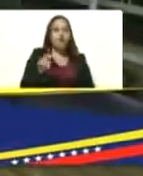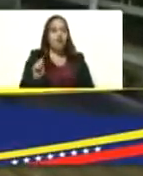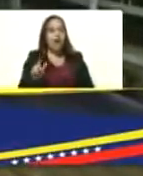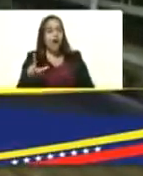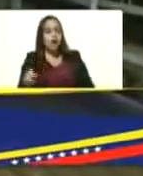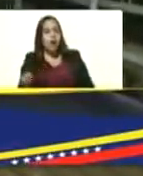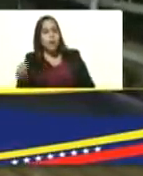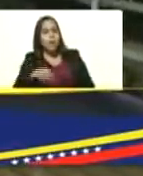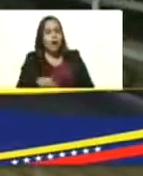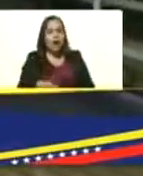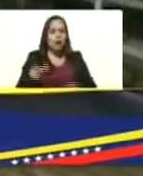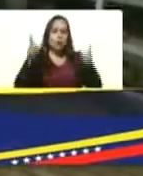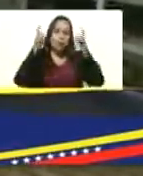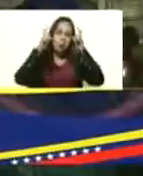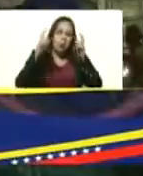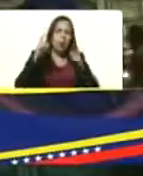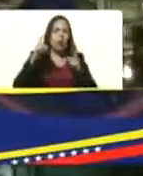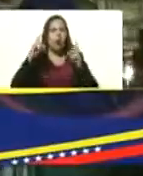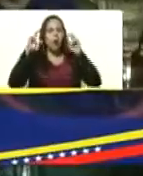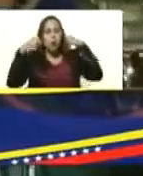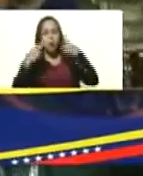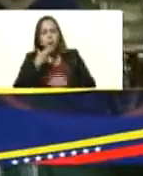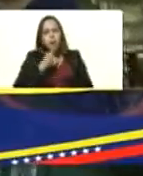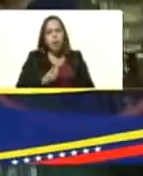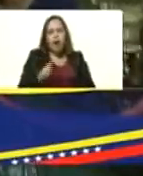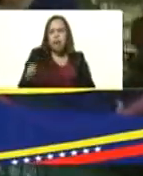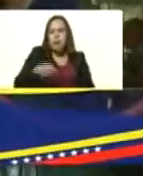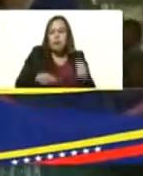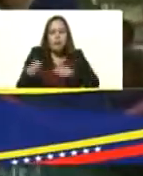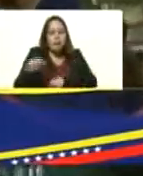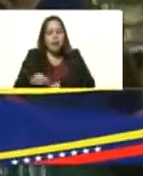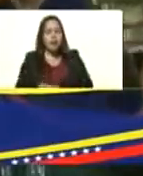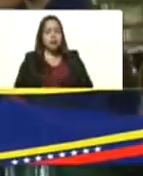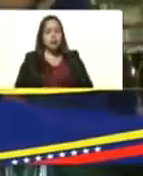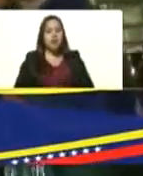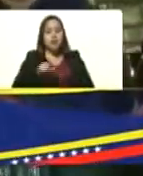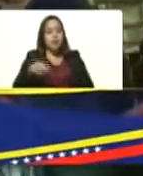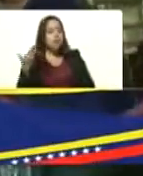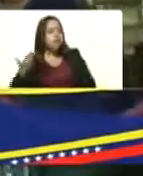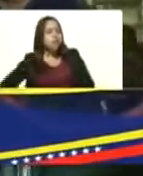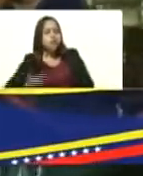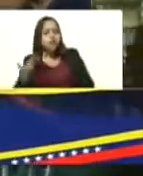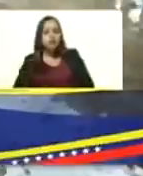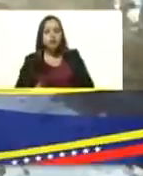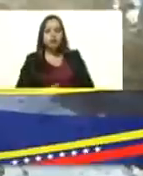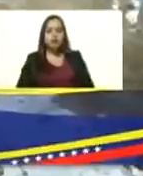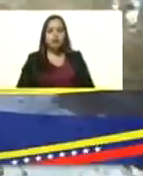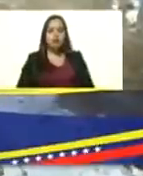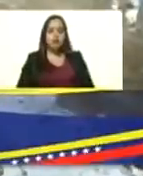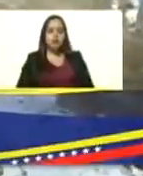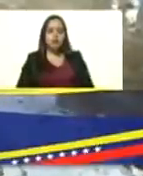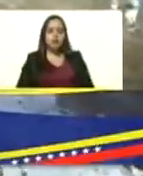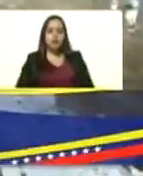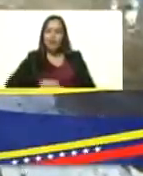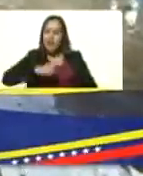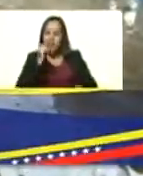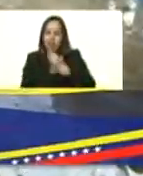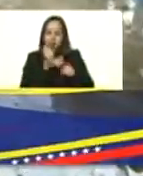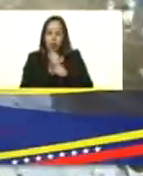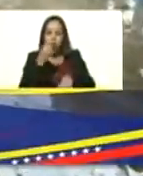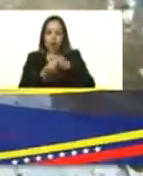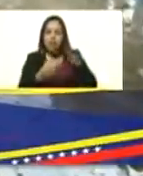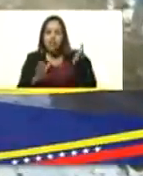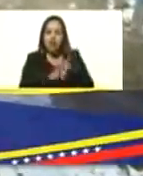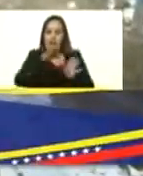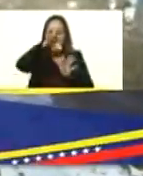bovina la ganadería caprina ovina pero también con un importante y destacado trabajo en la